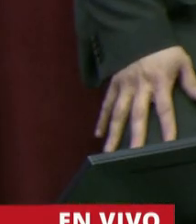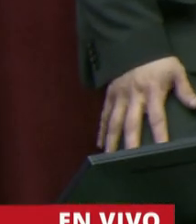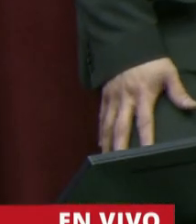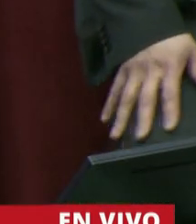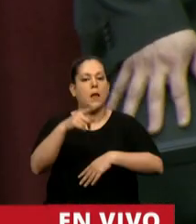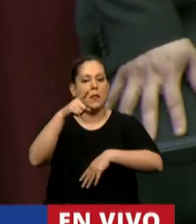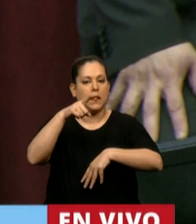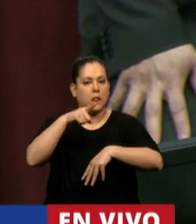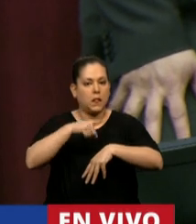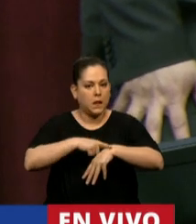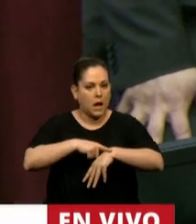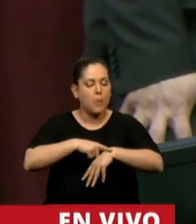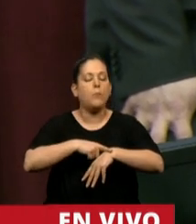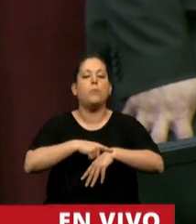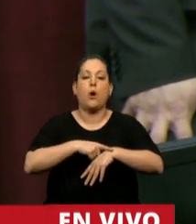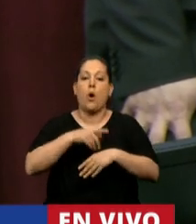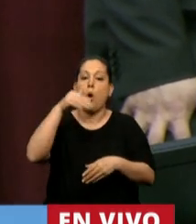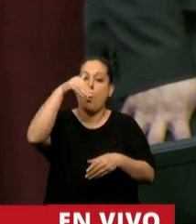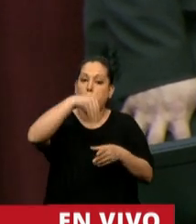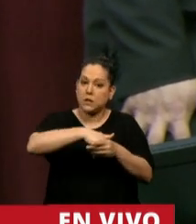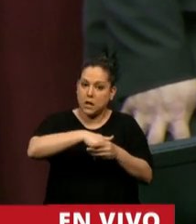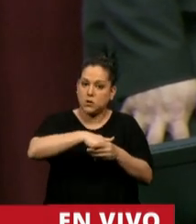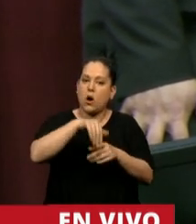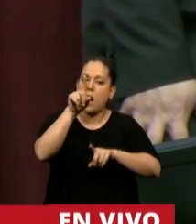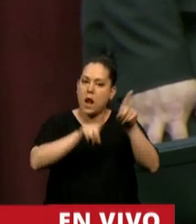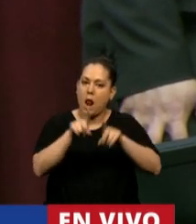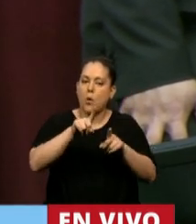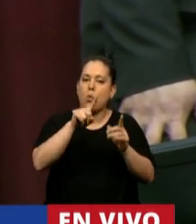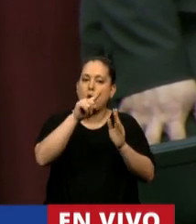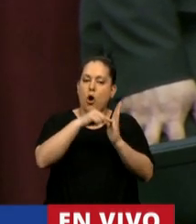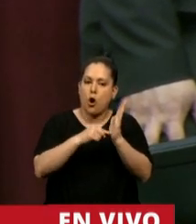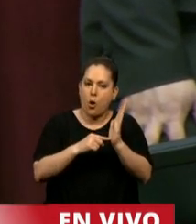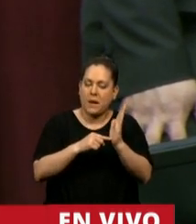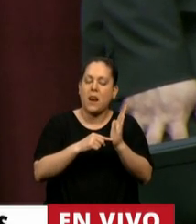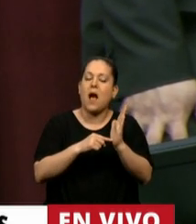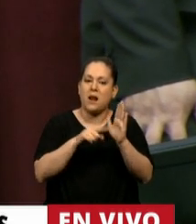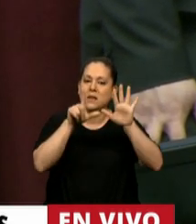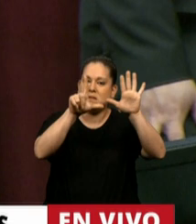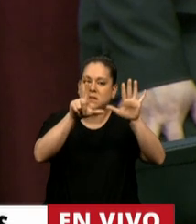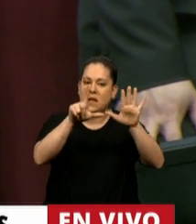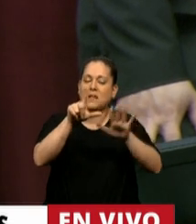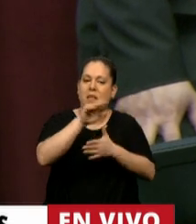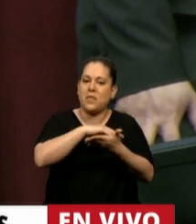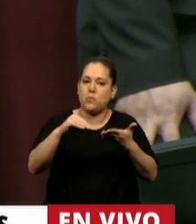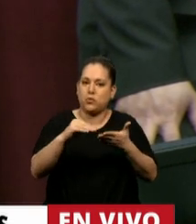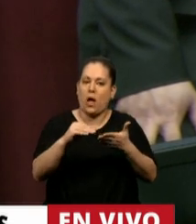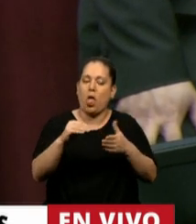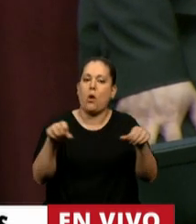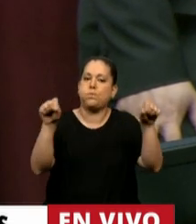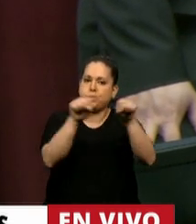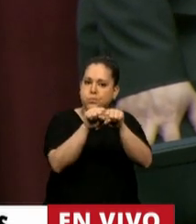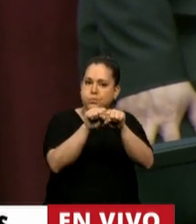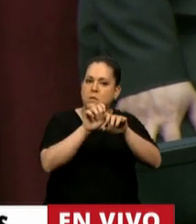tiempo se le va a tomar la votación de manera nominal a los siete diputados que figuran logueados y que